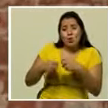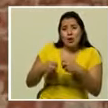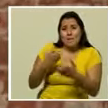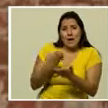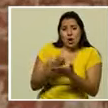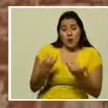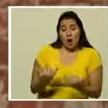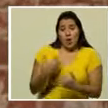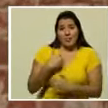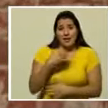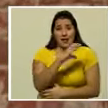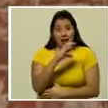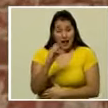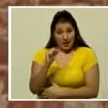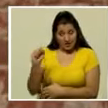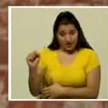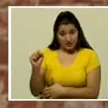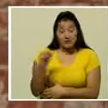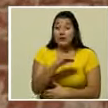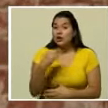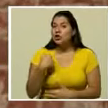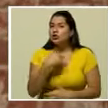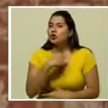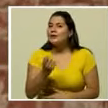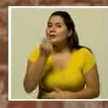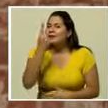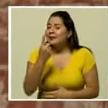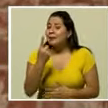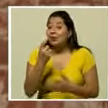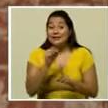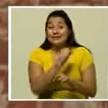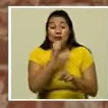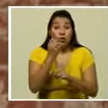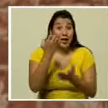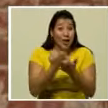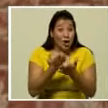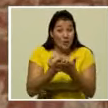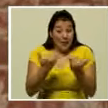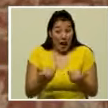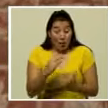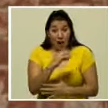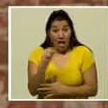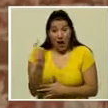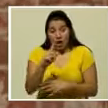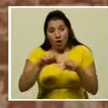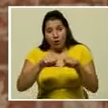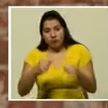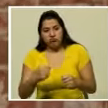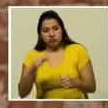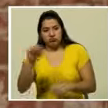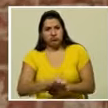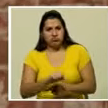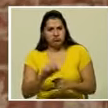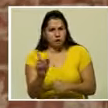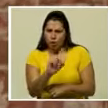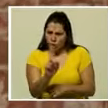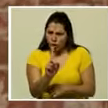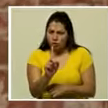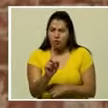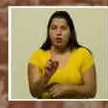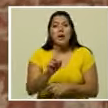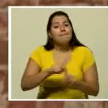Caja, entendiendo que la Caja no está en quiebra y que debemos trabajar, sí, para fortalecerla, y